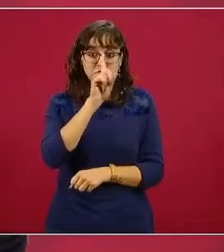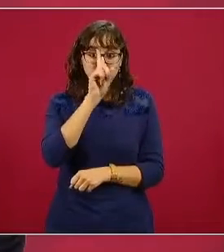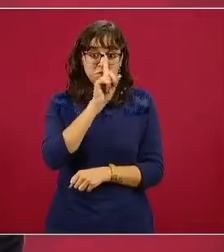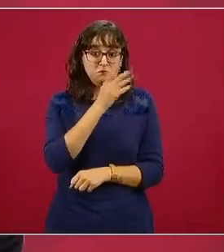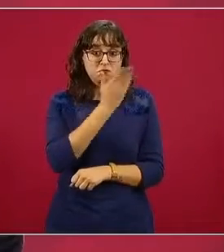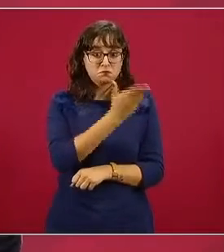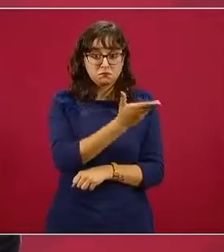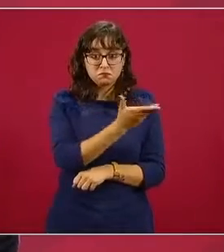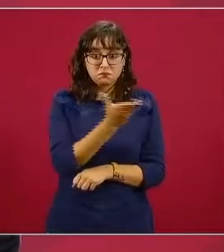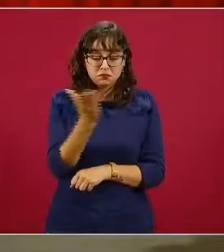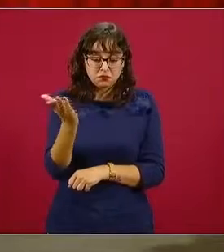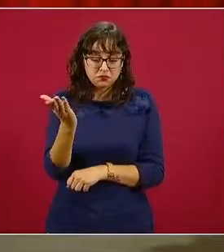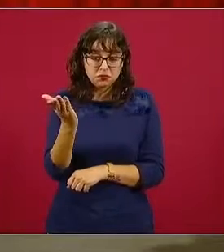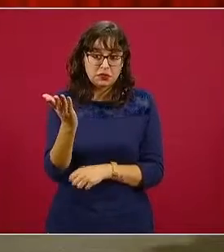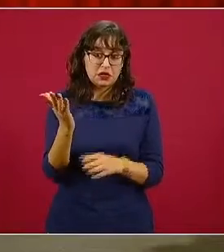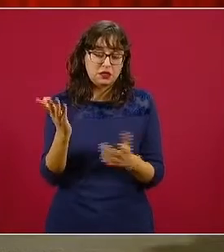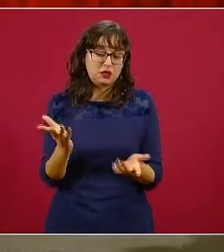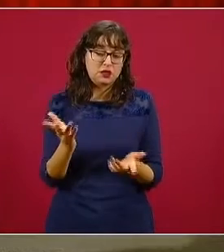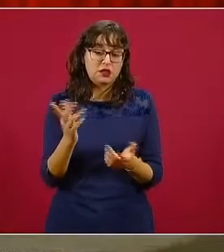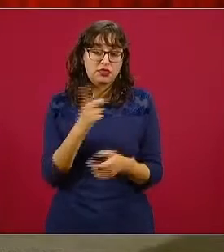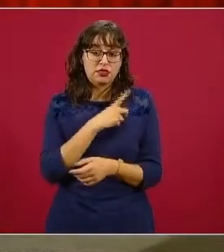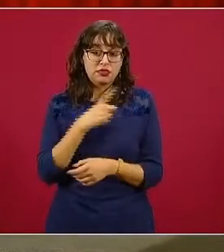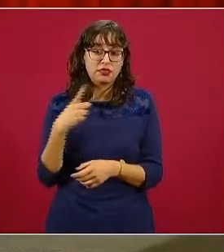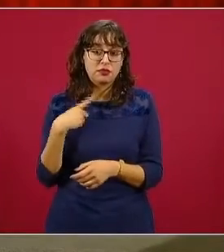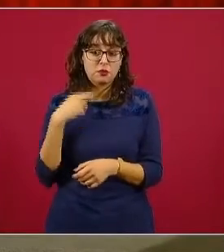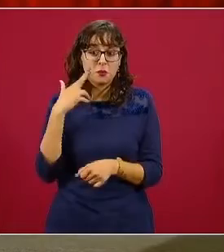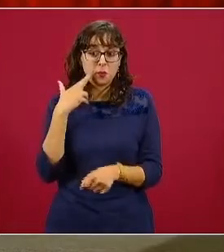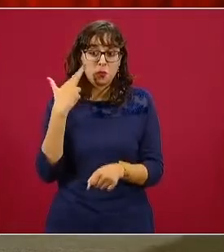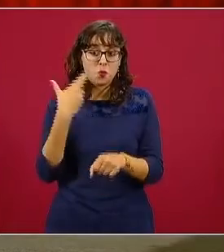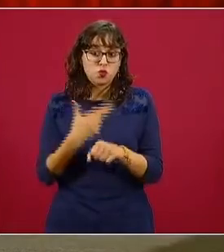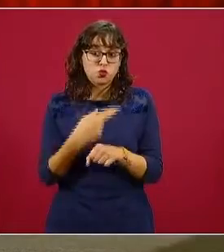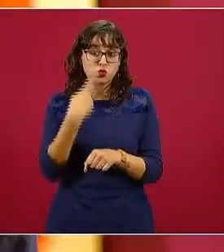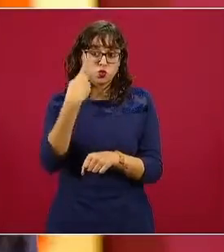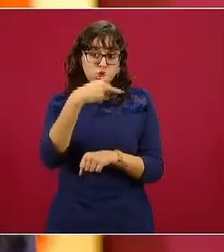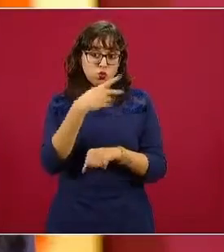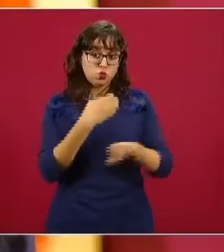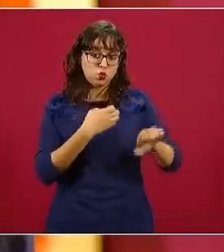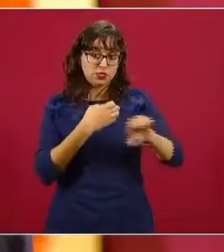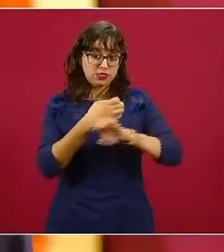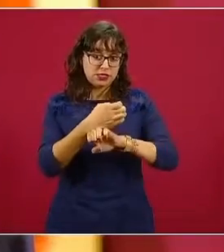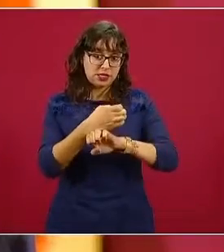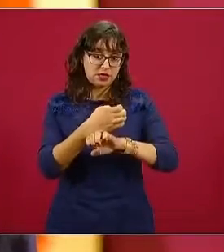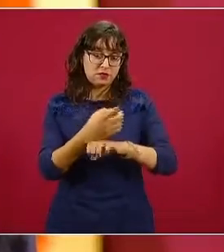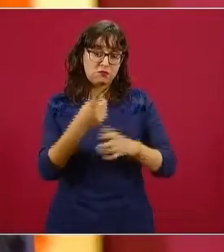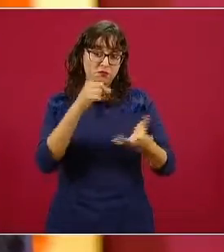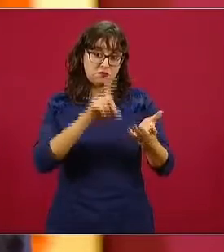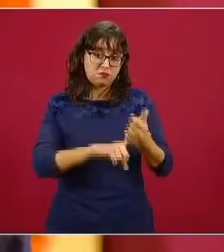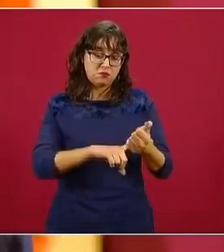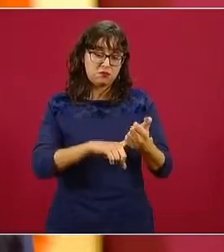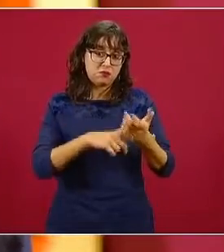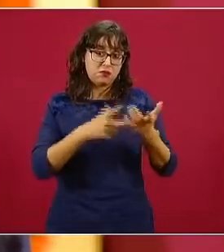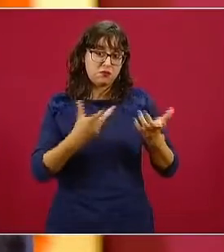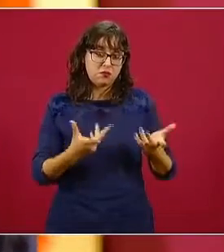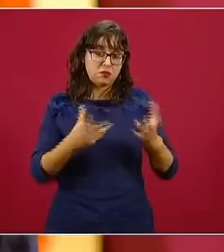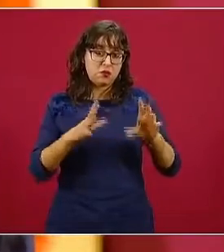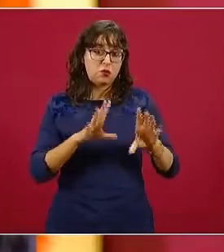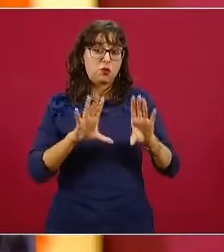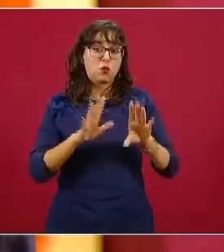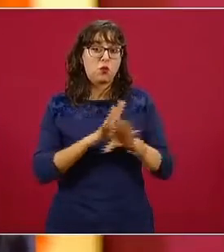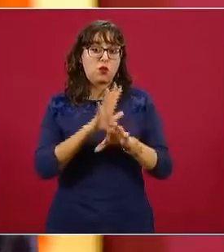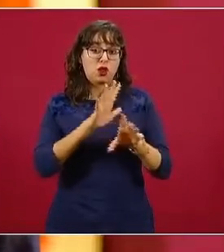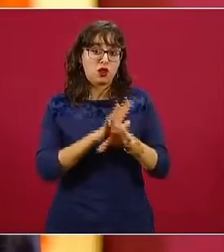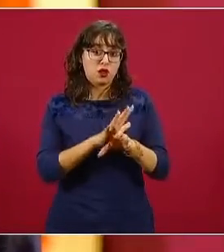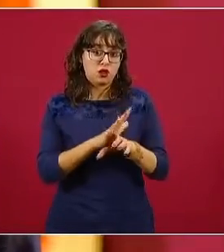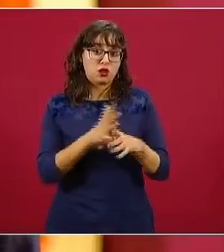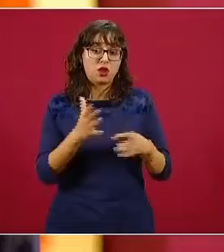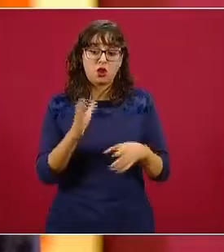acerquen con la entidad que es la rectora de la Política de Ciencia y Tecnología de México, que se llama el Consejo